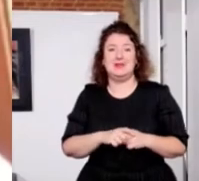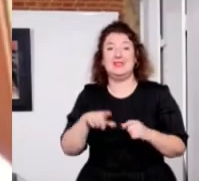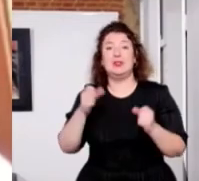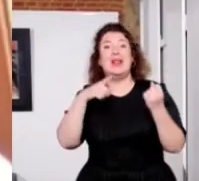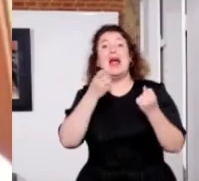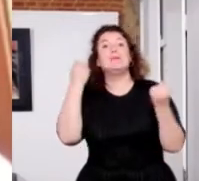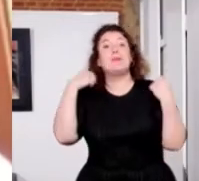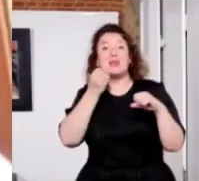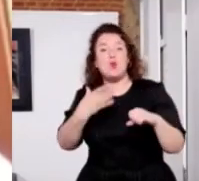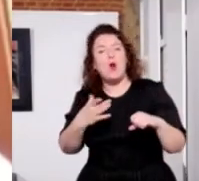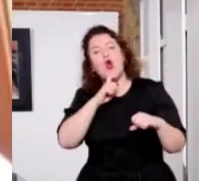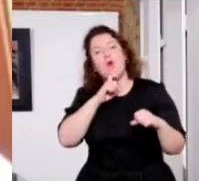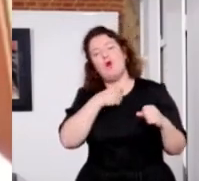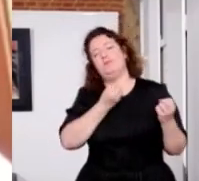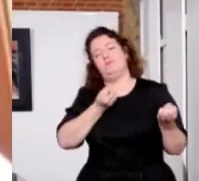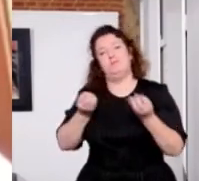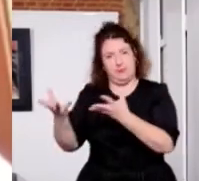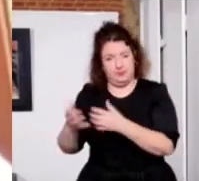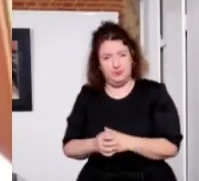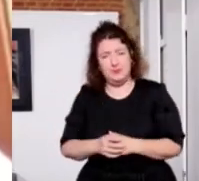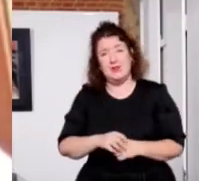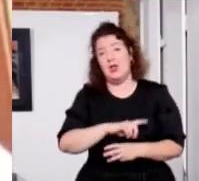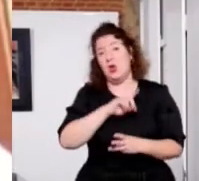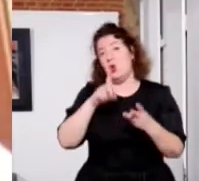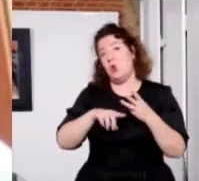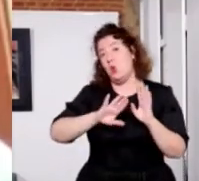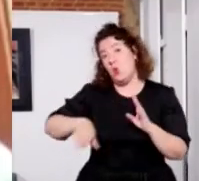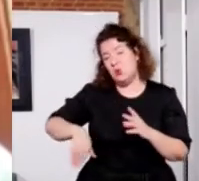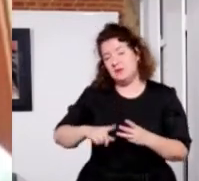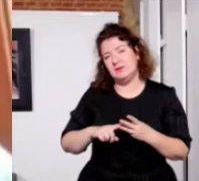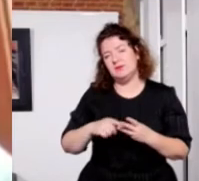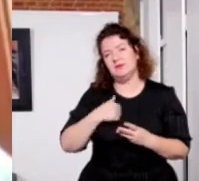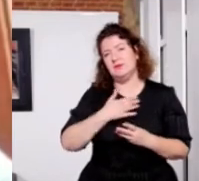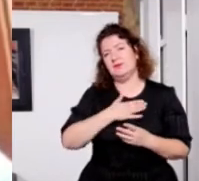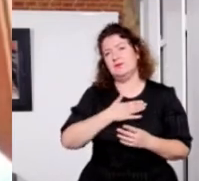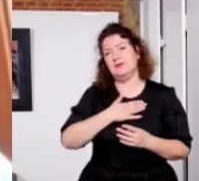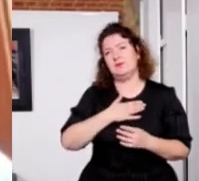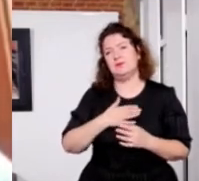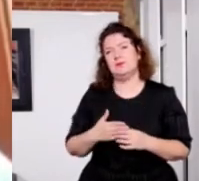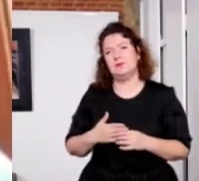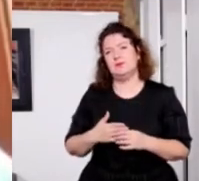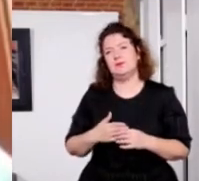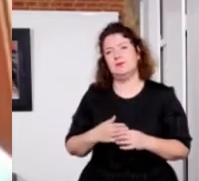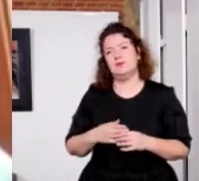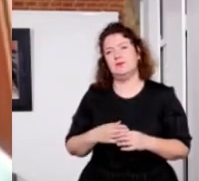prácticas. Y el último punto es la importancia de organizar